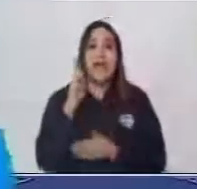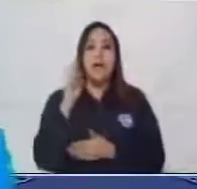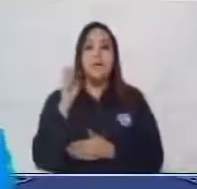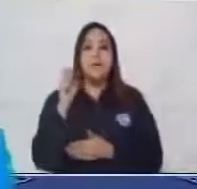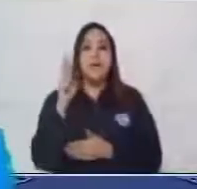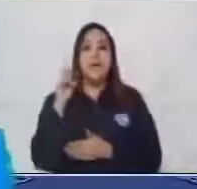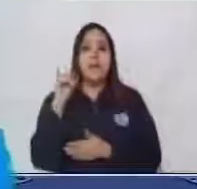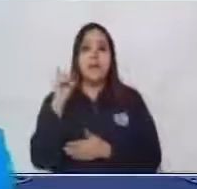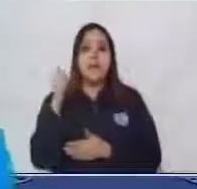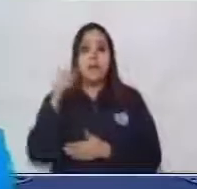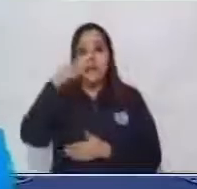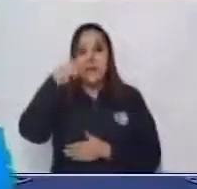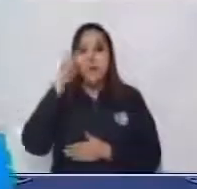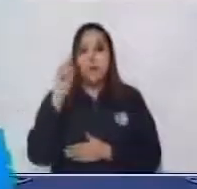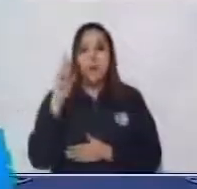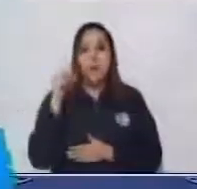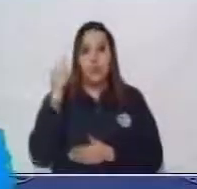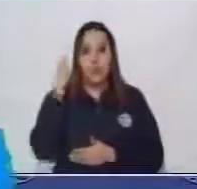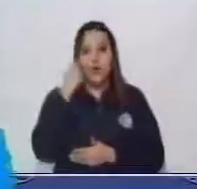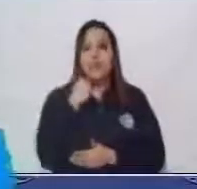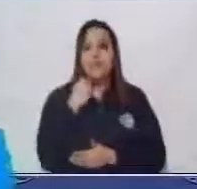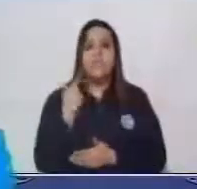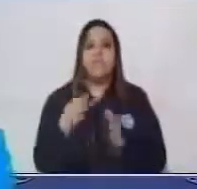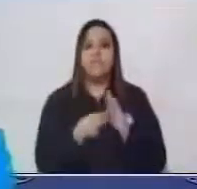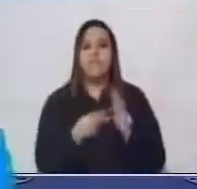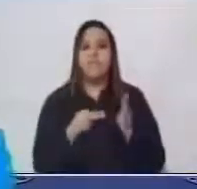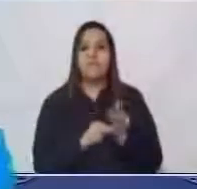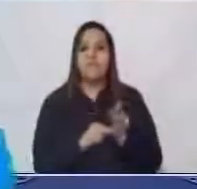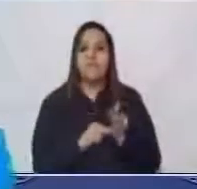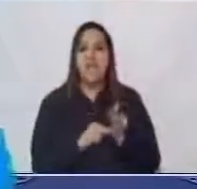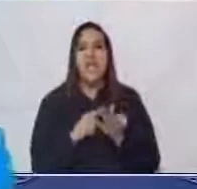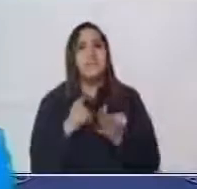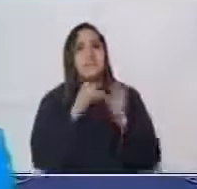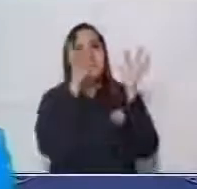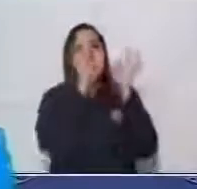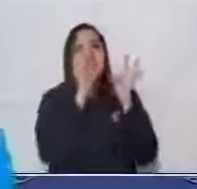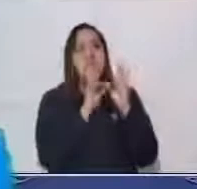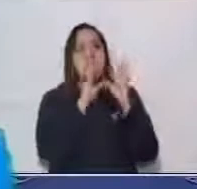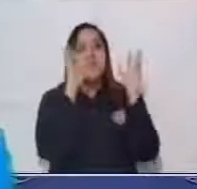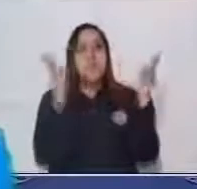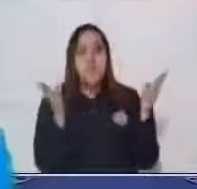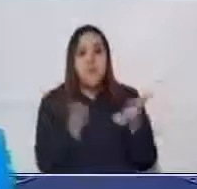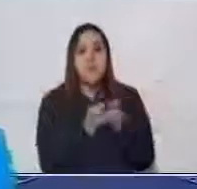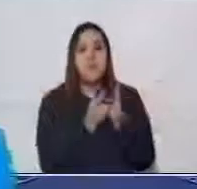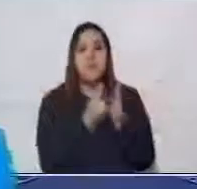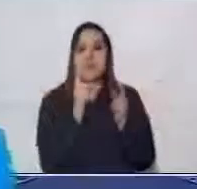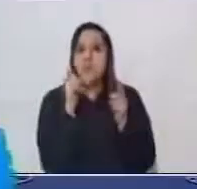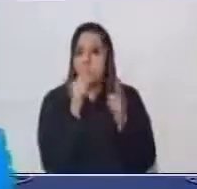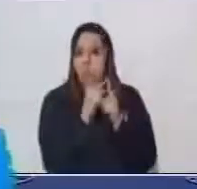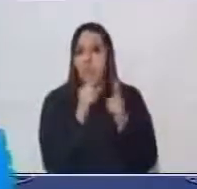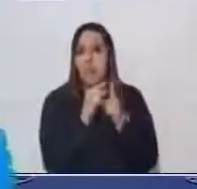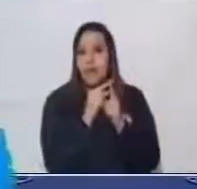es una abreviatura? Simplemente es poner de una forma breve una palabra. No todas las palabras tienen